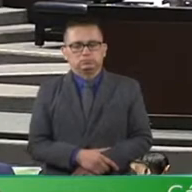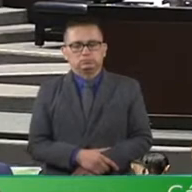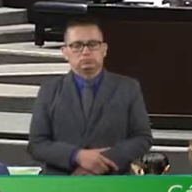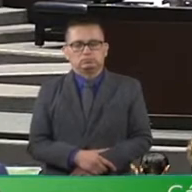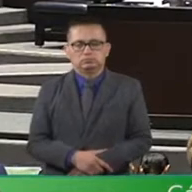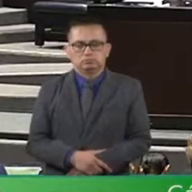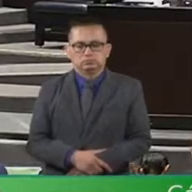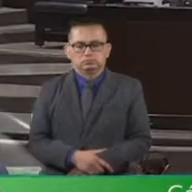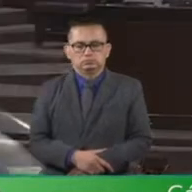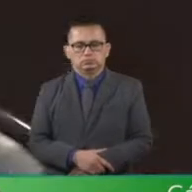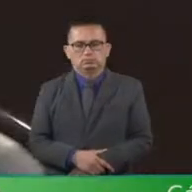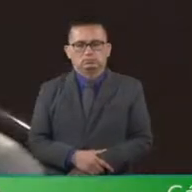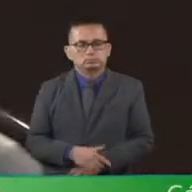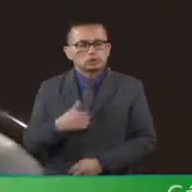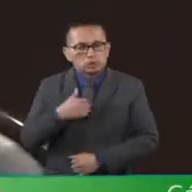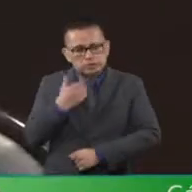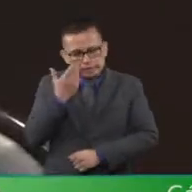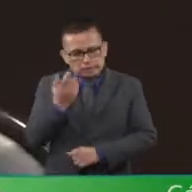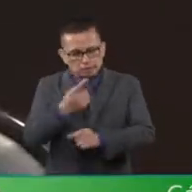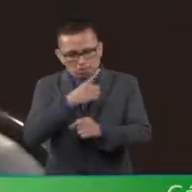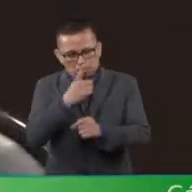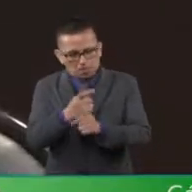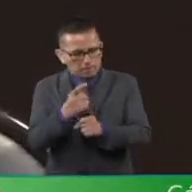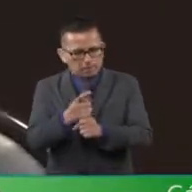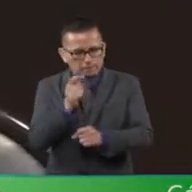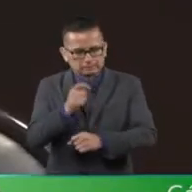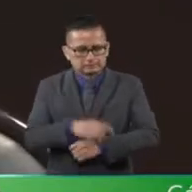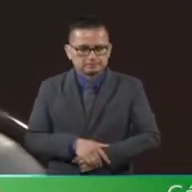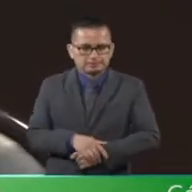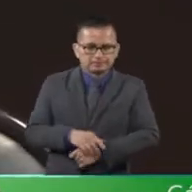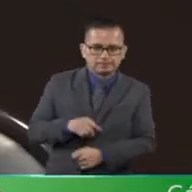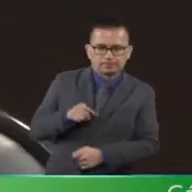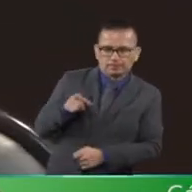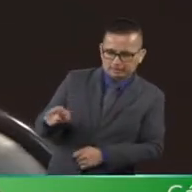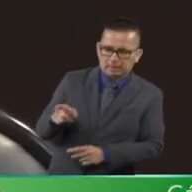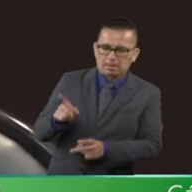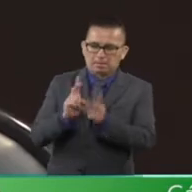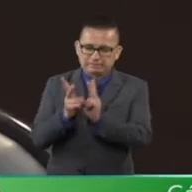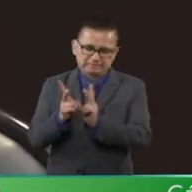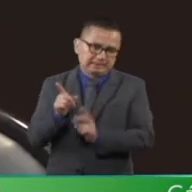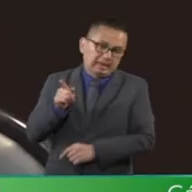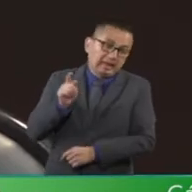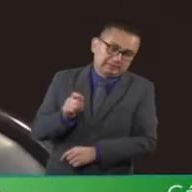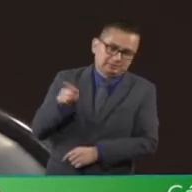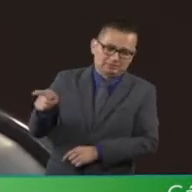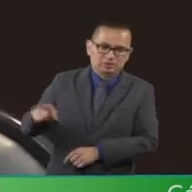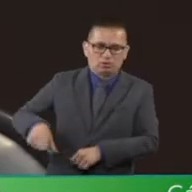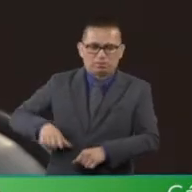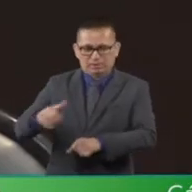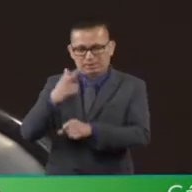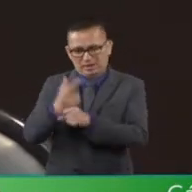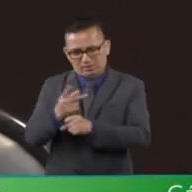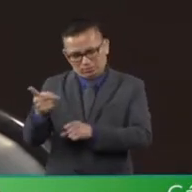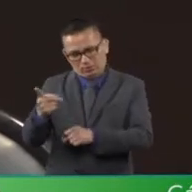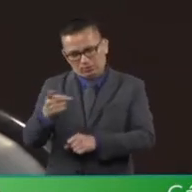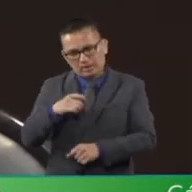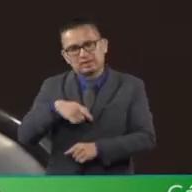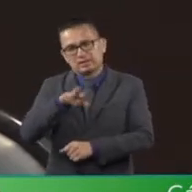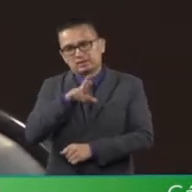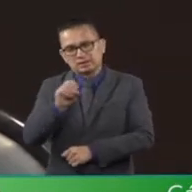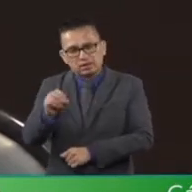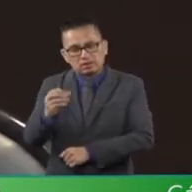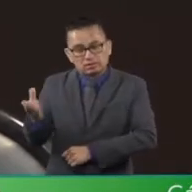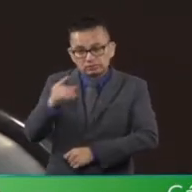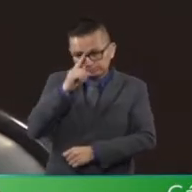primero que nada darle la bienvenida a la vecina gobernadora del estado de Quintana ro desde Campeche Mara lesama bienvenida